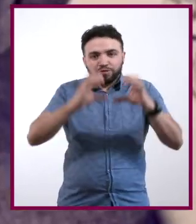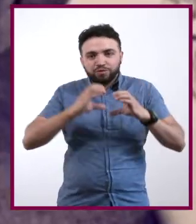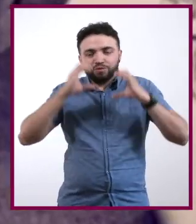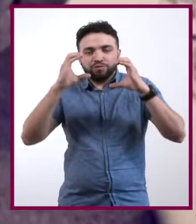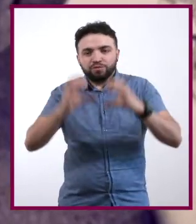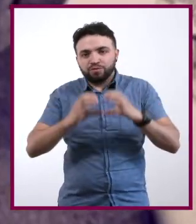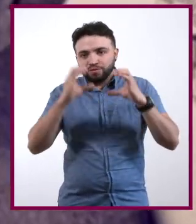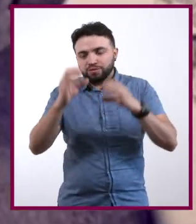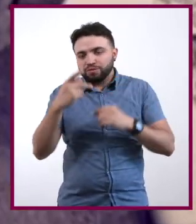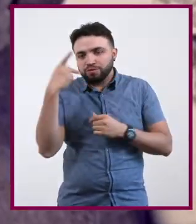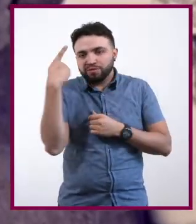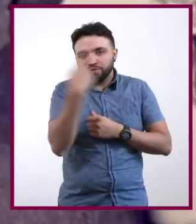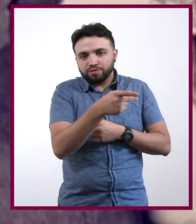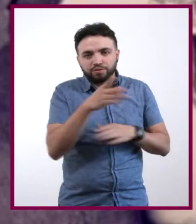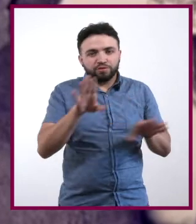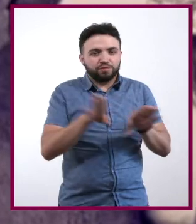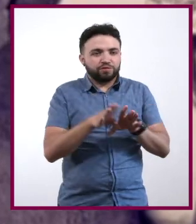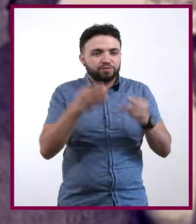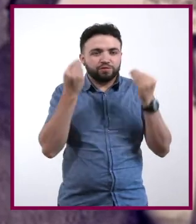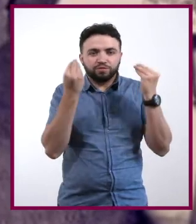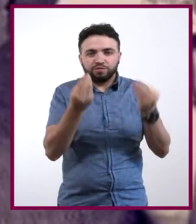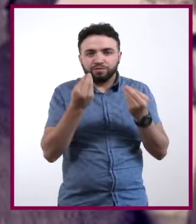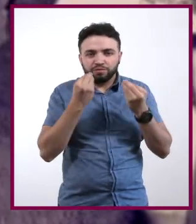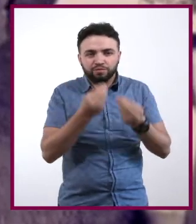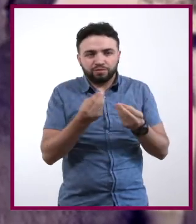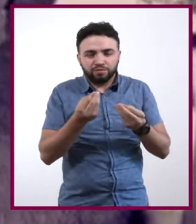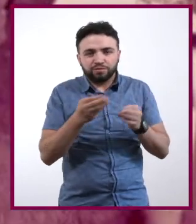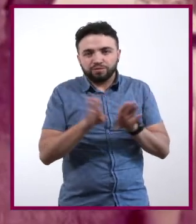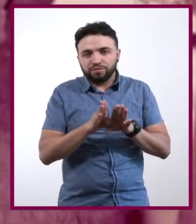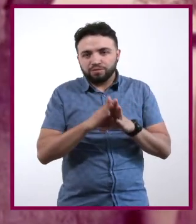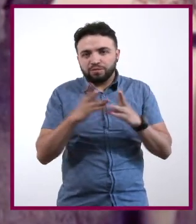cuidaban muy como si fueran